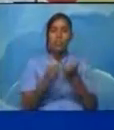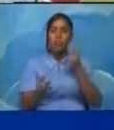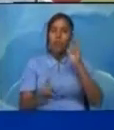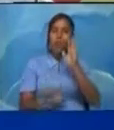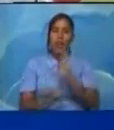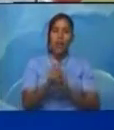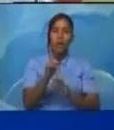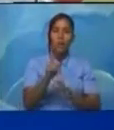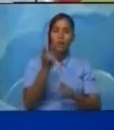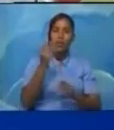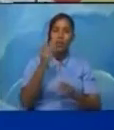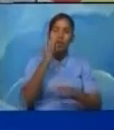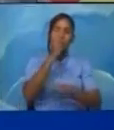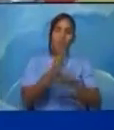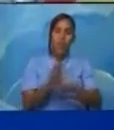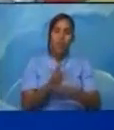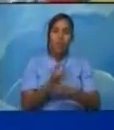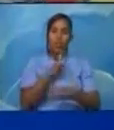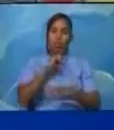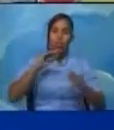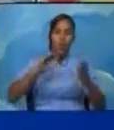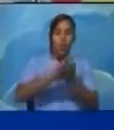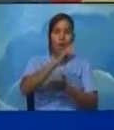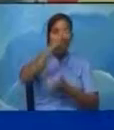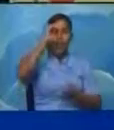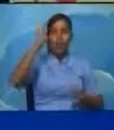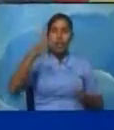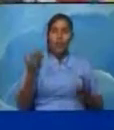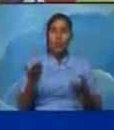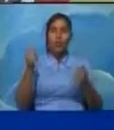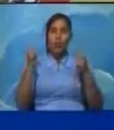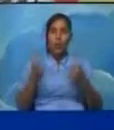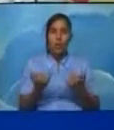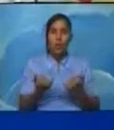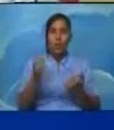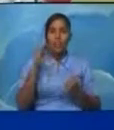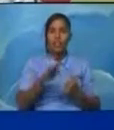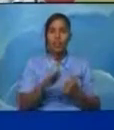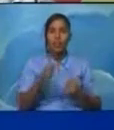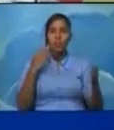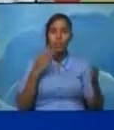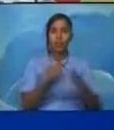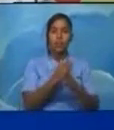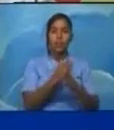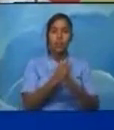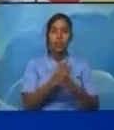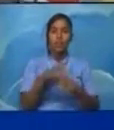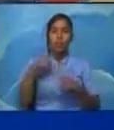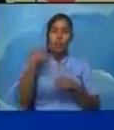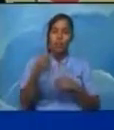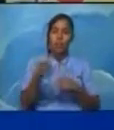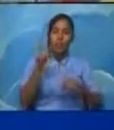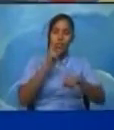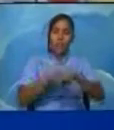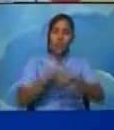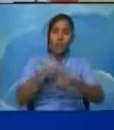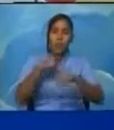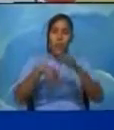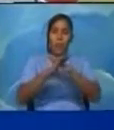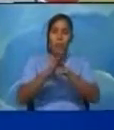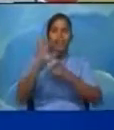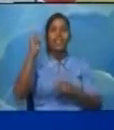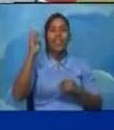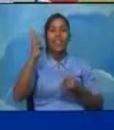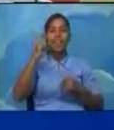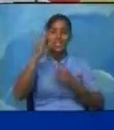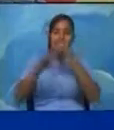vienen terminando al mediodía. Gloria a Dios que ahorita estamos terminando al mediodía. Dentro de poco lo vamos a seguir hasta las